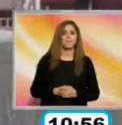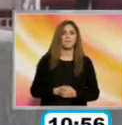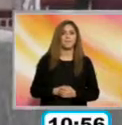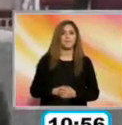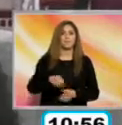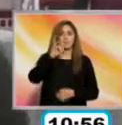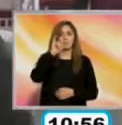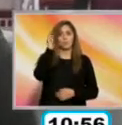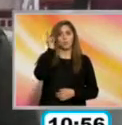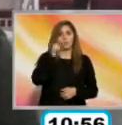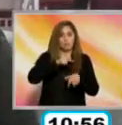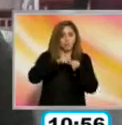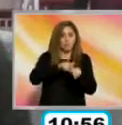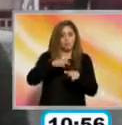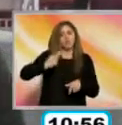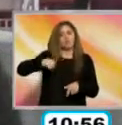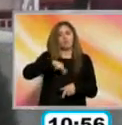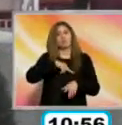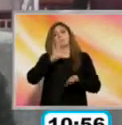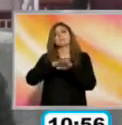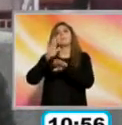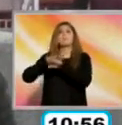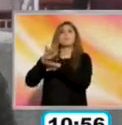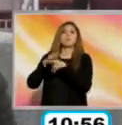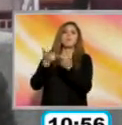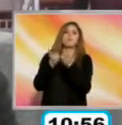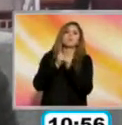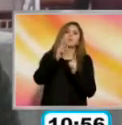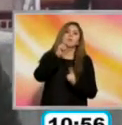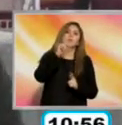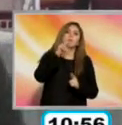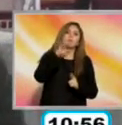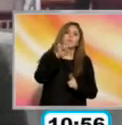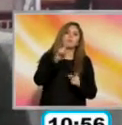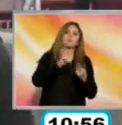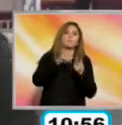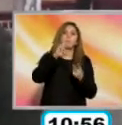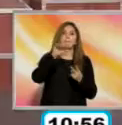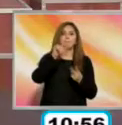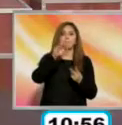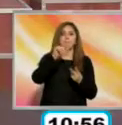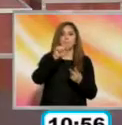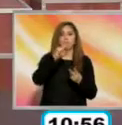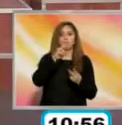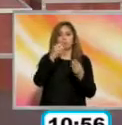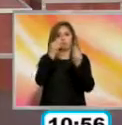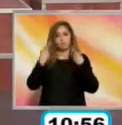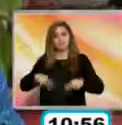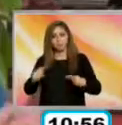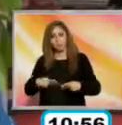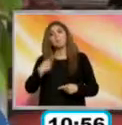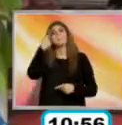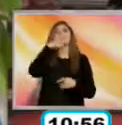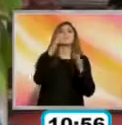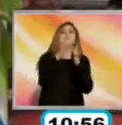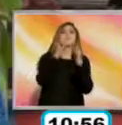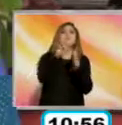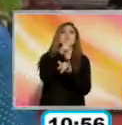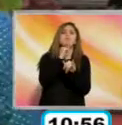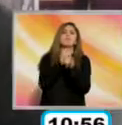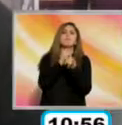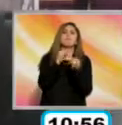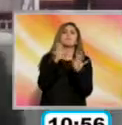por favor siga y que podamos seguir abriendo para más grupos como Daniels, como Babasónicos, como esta gente. Y para seguirlos a ustedes las redes sociales,